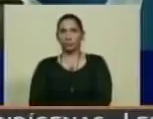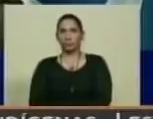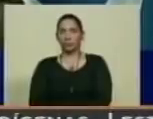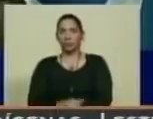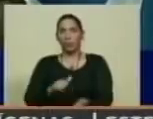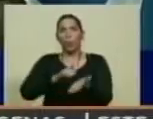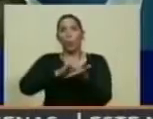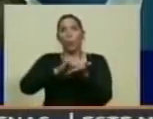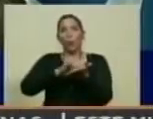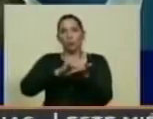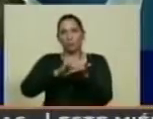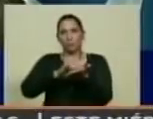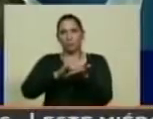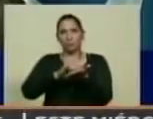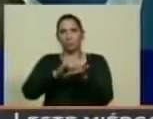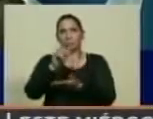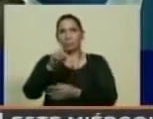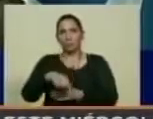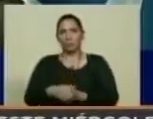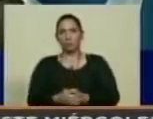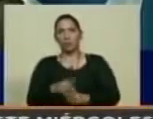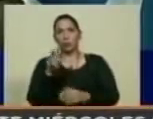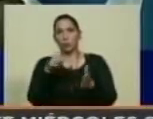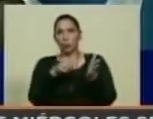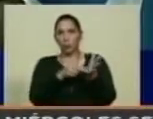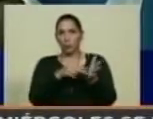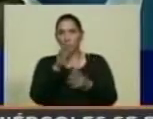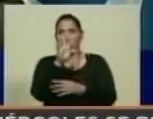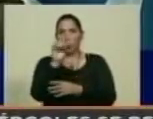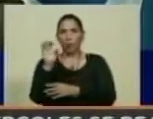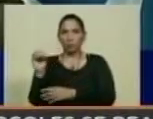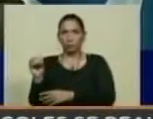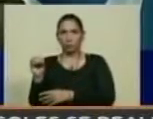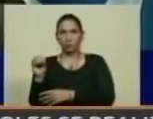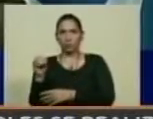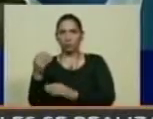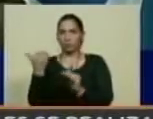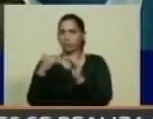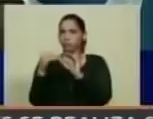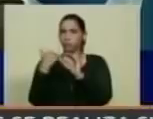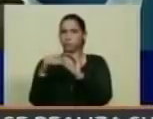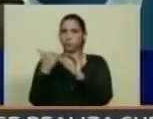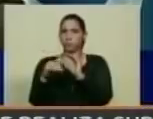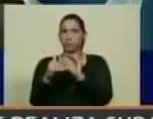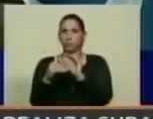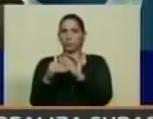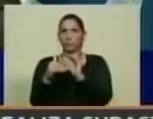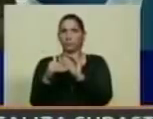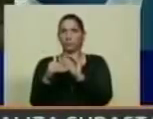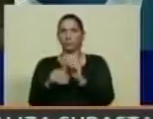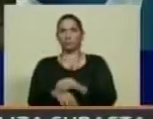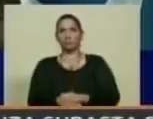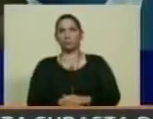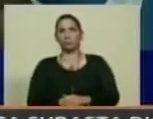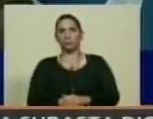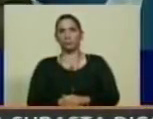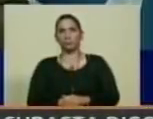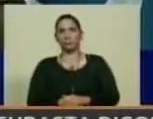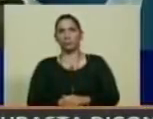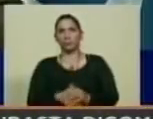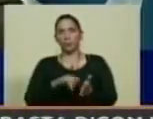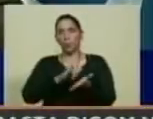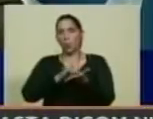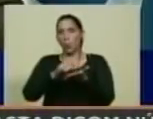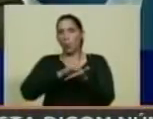Telegram, etcétera, además de 2.400 documentos, correos electrónicos y chats, tanto de WhatsApp como